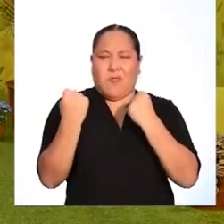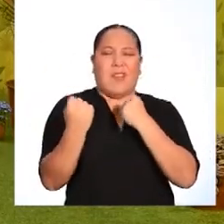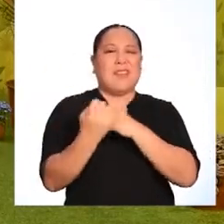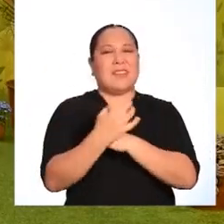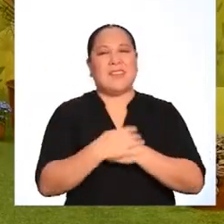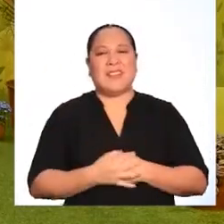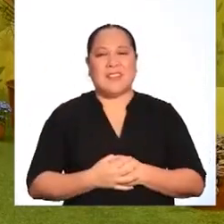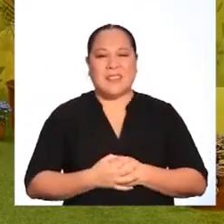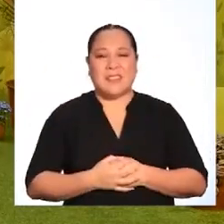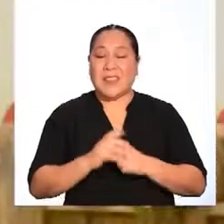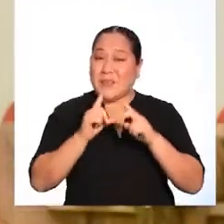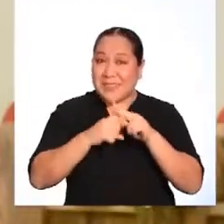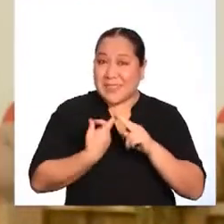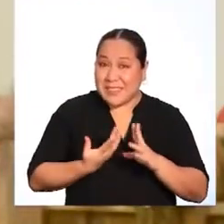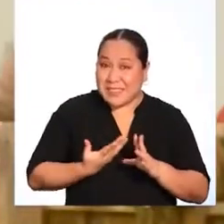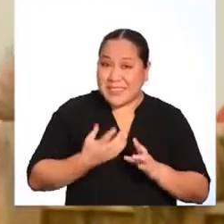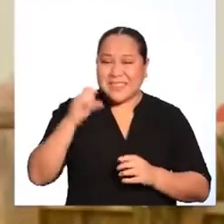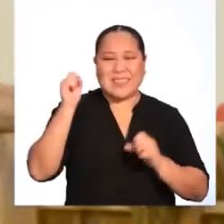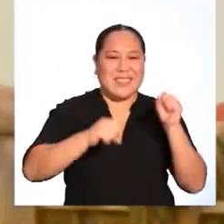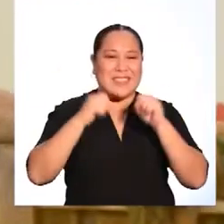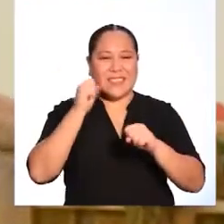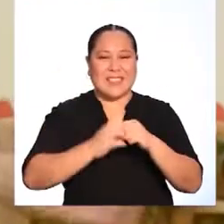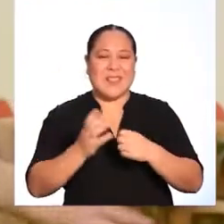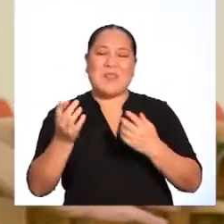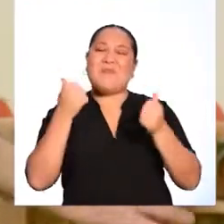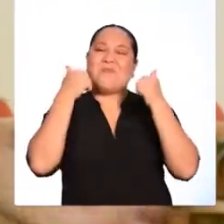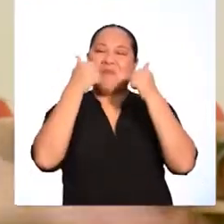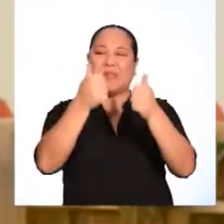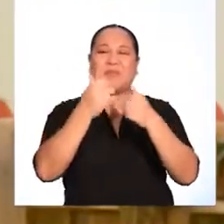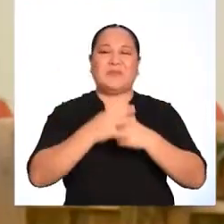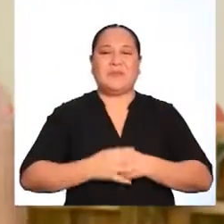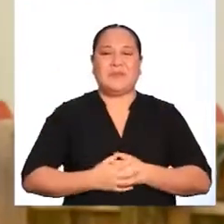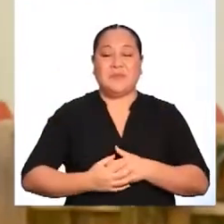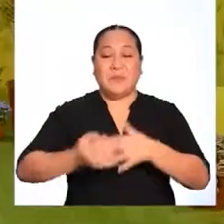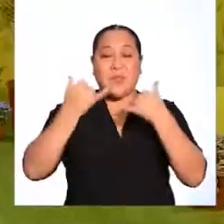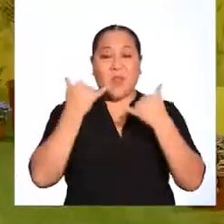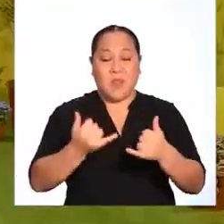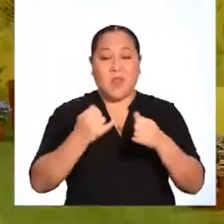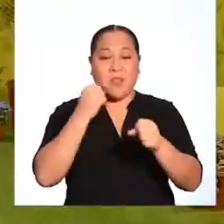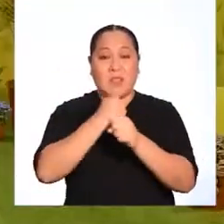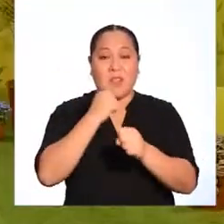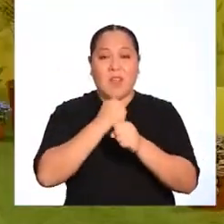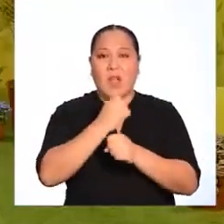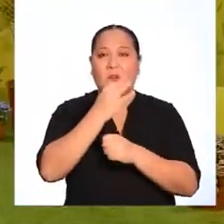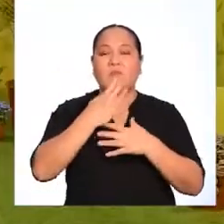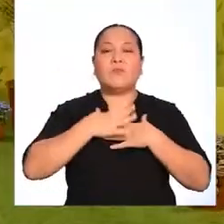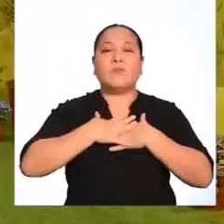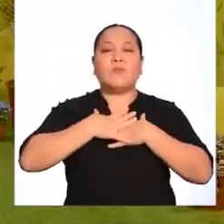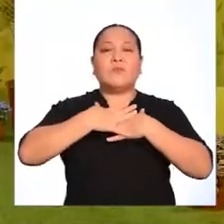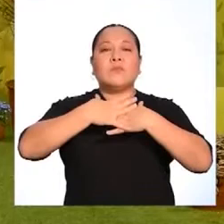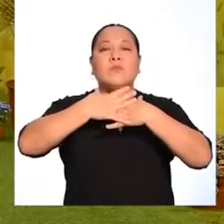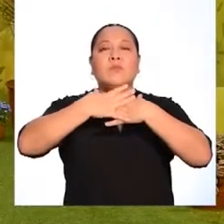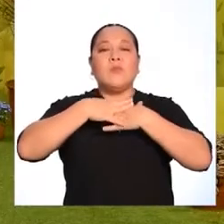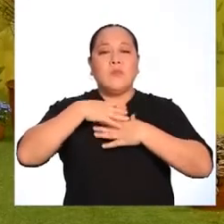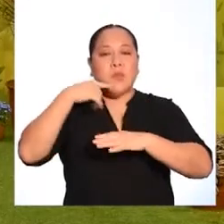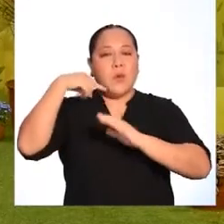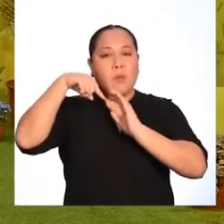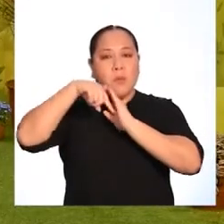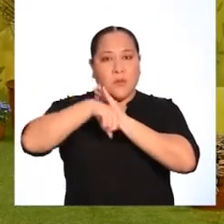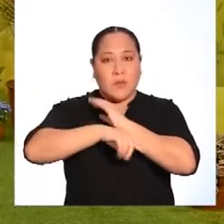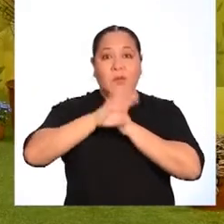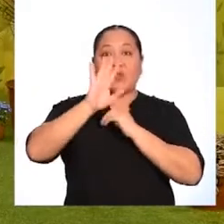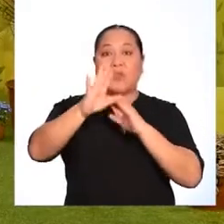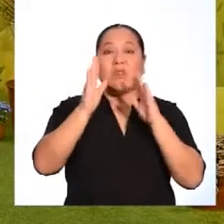mucha energía empezamos bien hoy haremos algunas respiraciones profundas